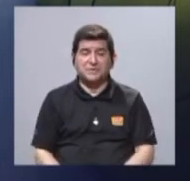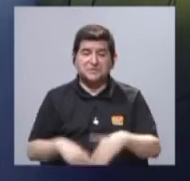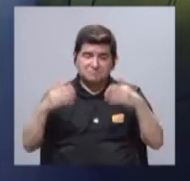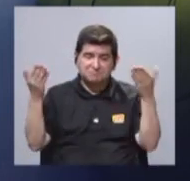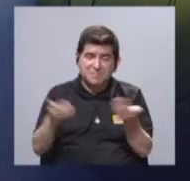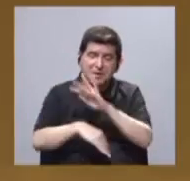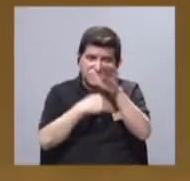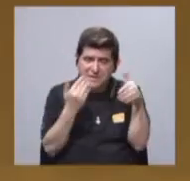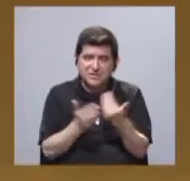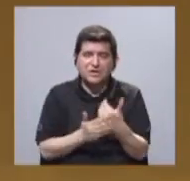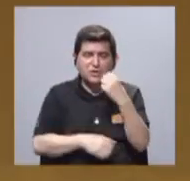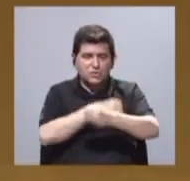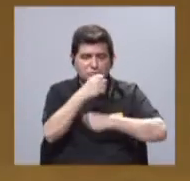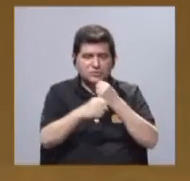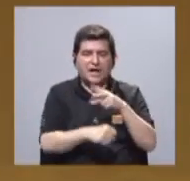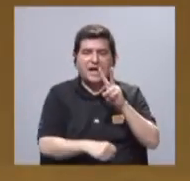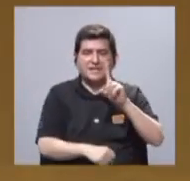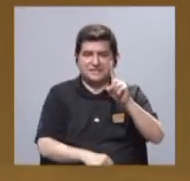que